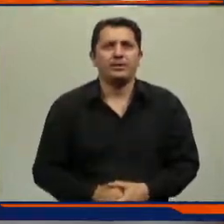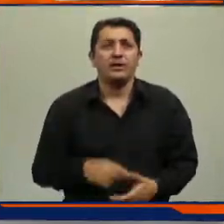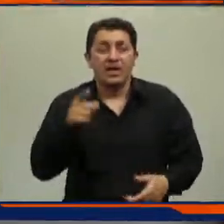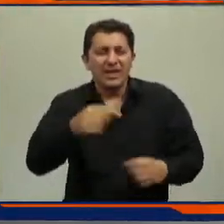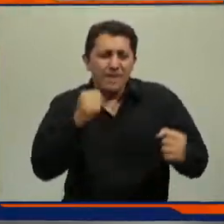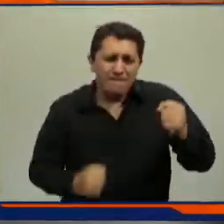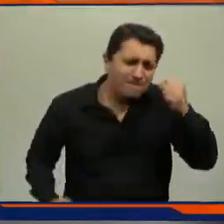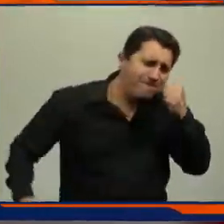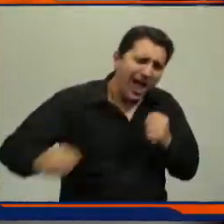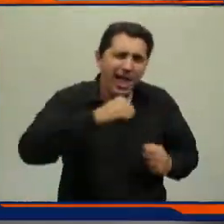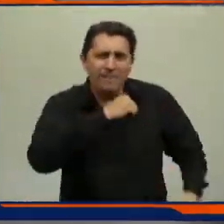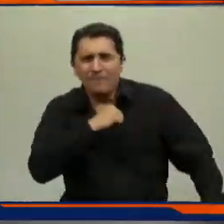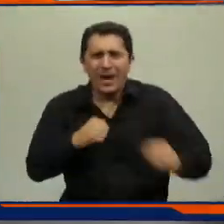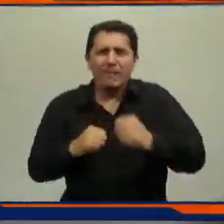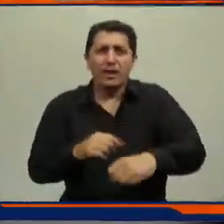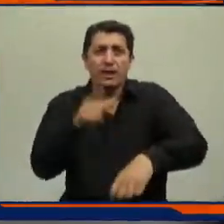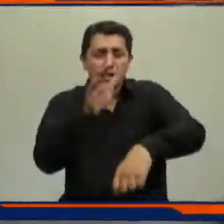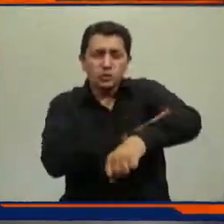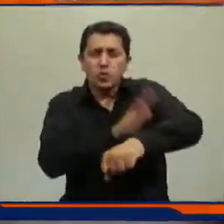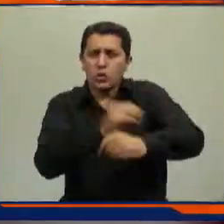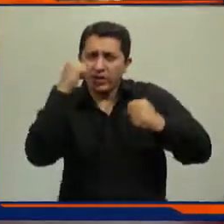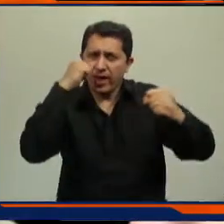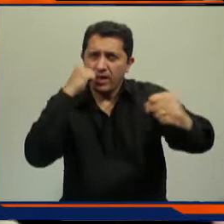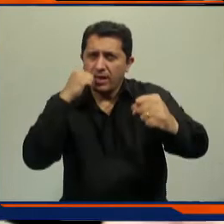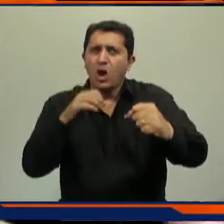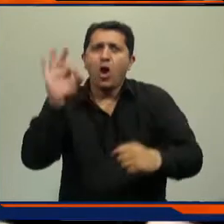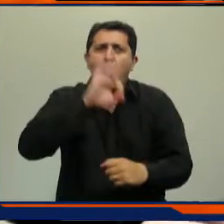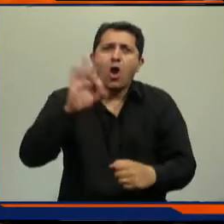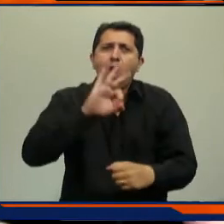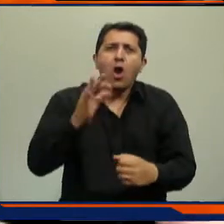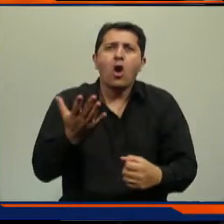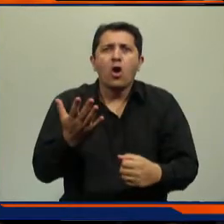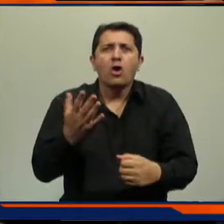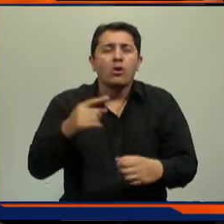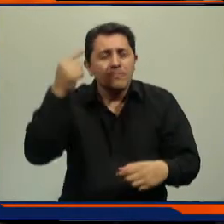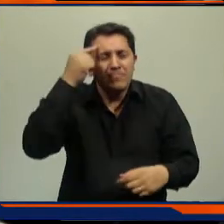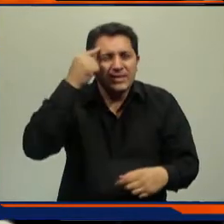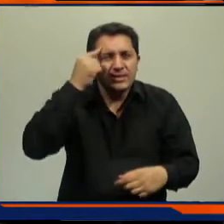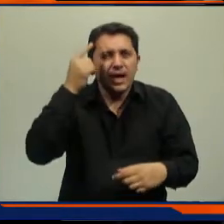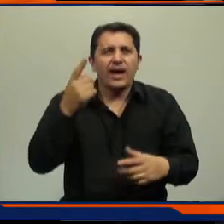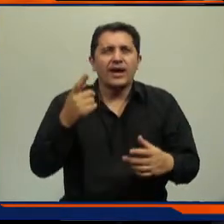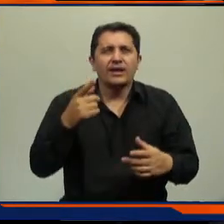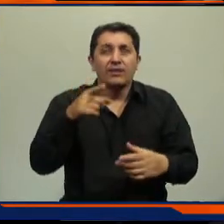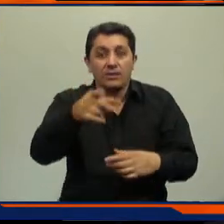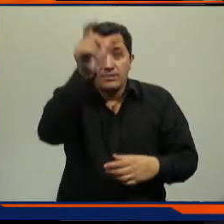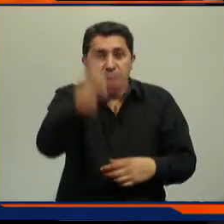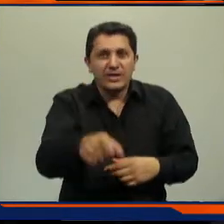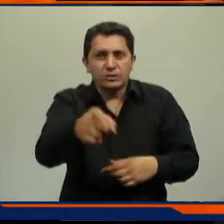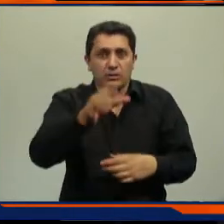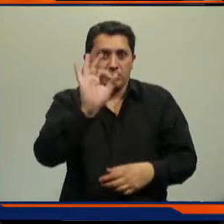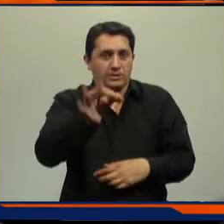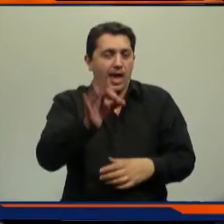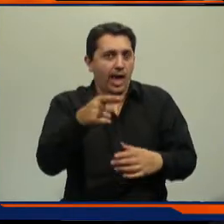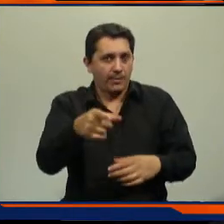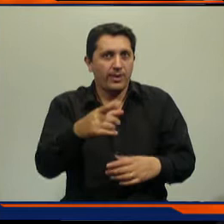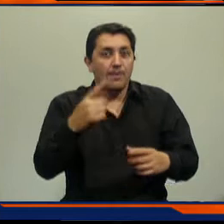rosca y de palo por palo con esa zurda adelante? ¿O aquí hay que cerebrar, hay que pensar más ante un adversario que sabe lo que es